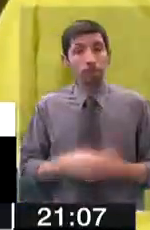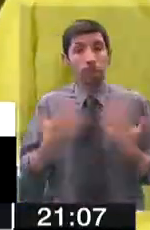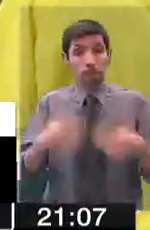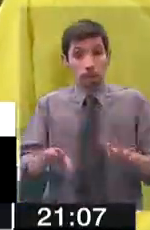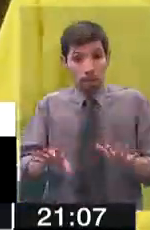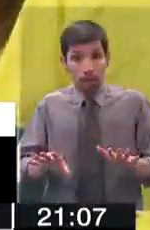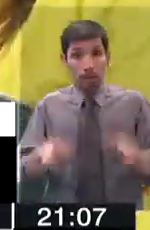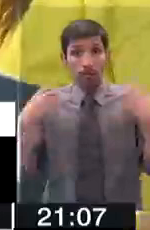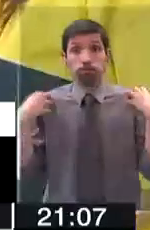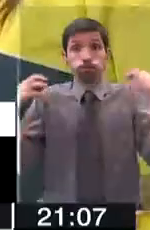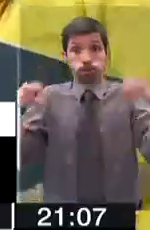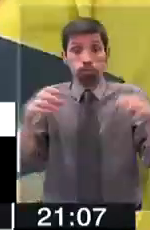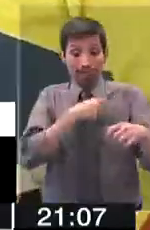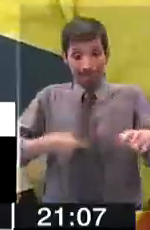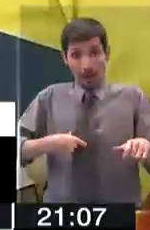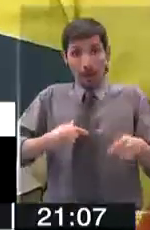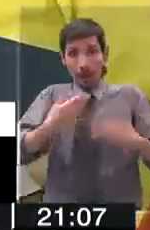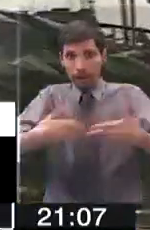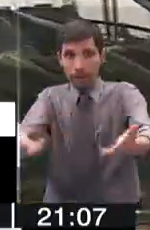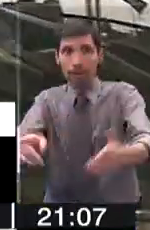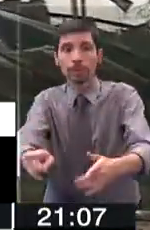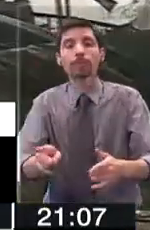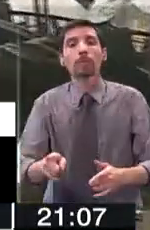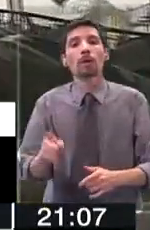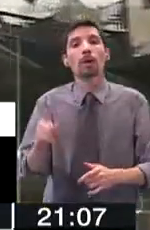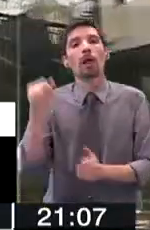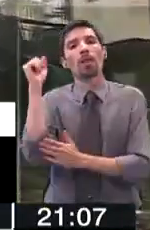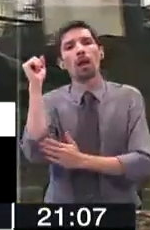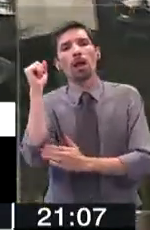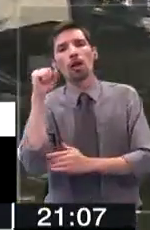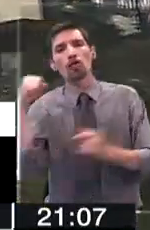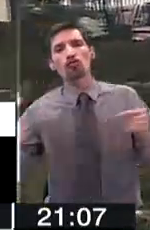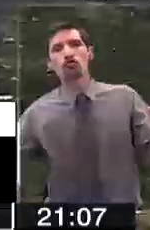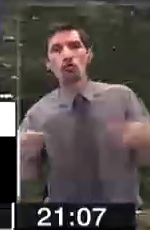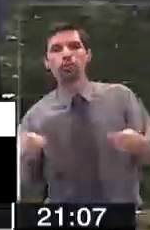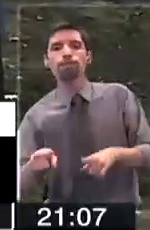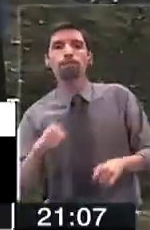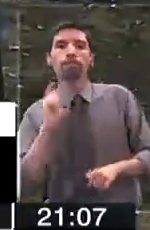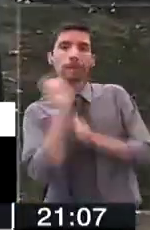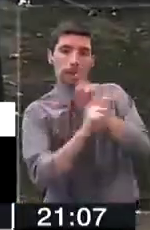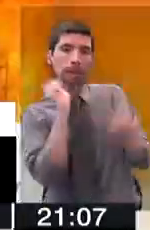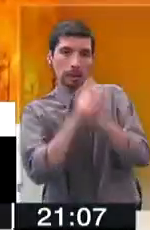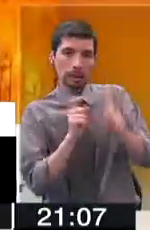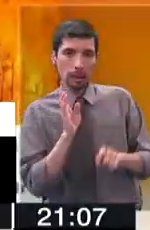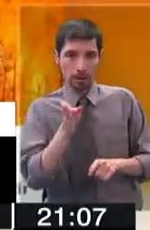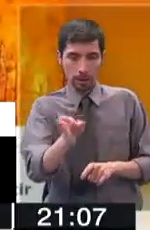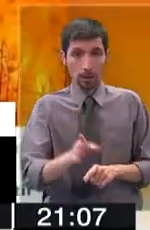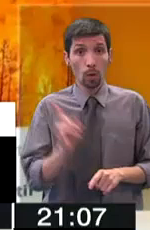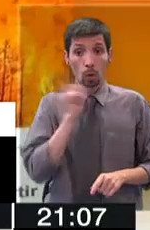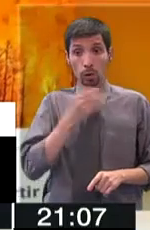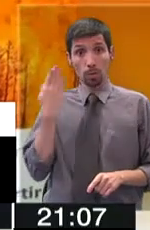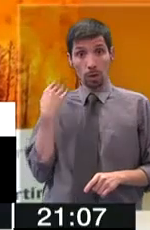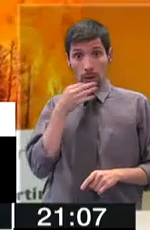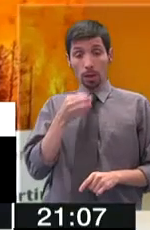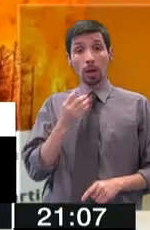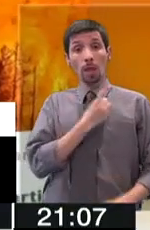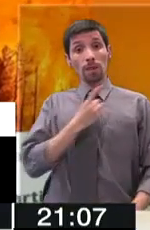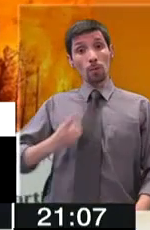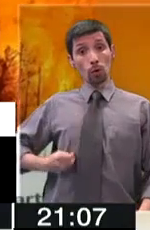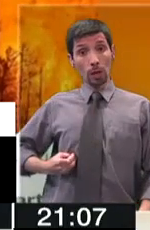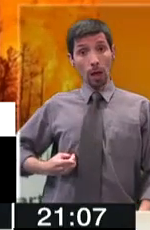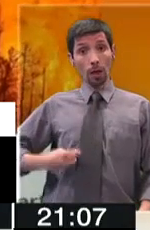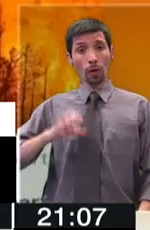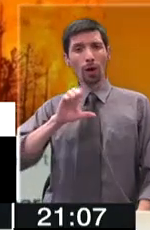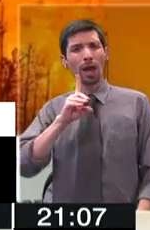por el Ejecutivo, la oposición mantiene la crítica a la gestión de la administración Bachelet. El último en enfrentarse con la moneda, el diputado José